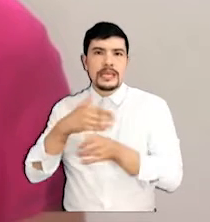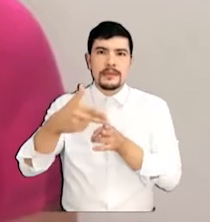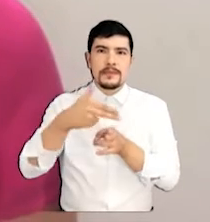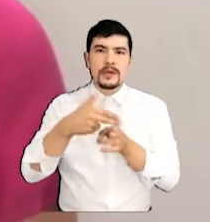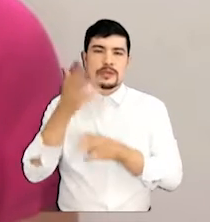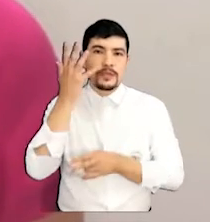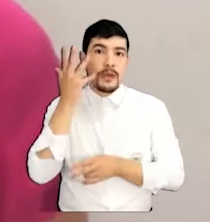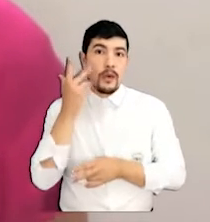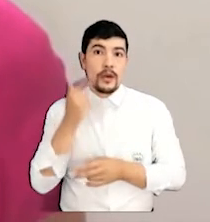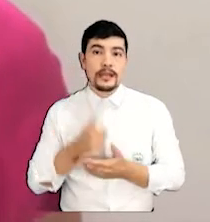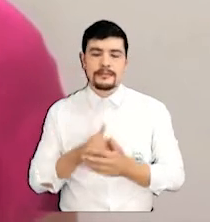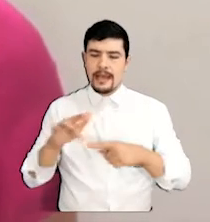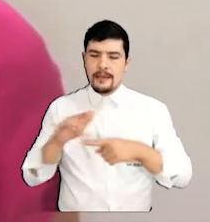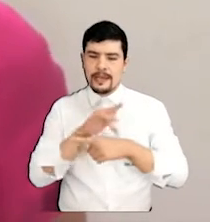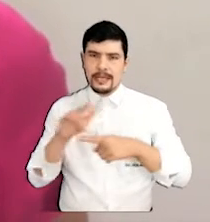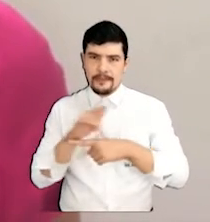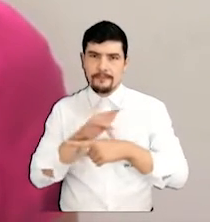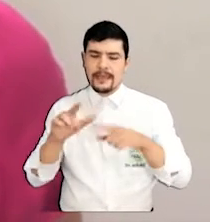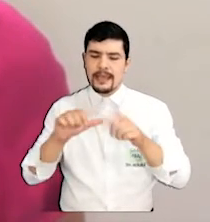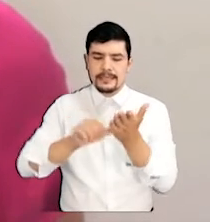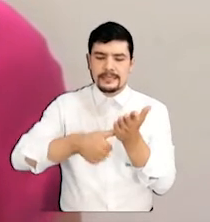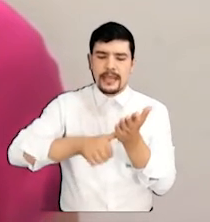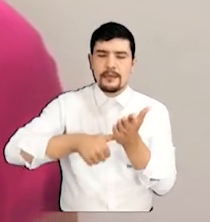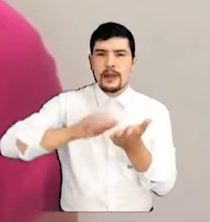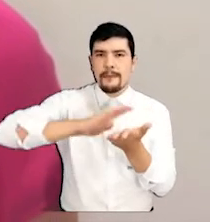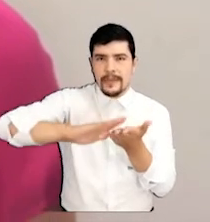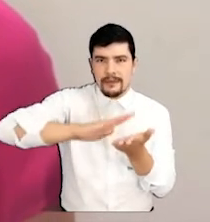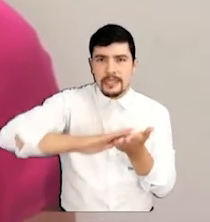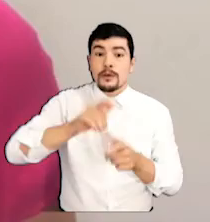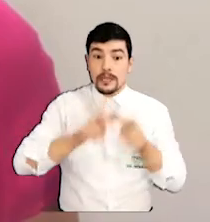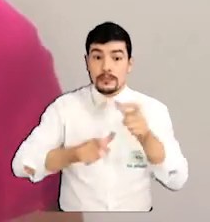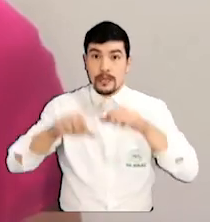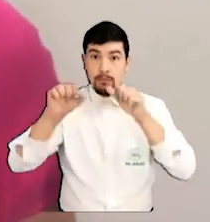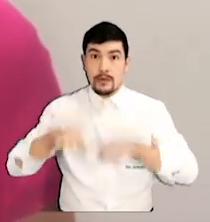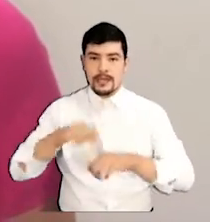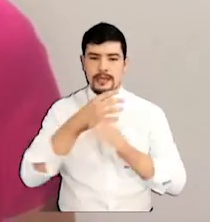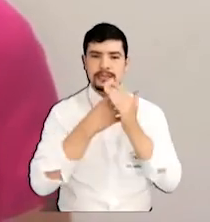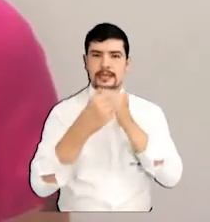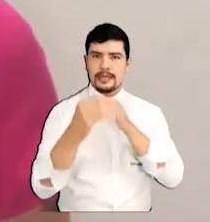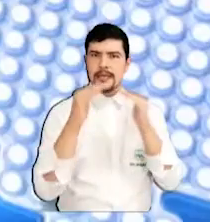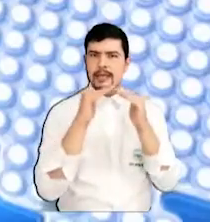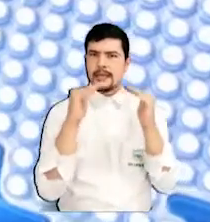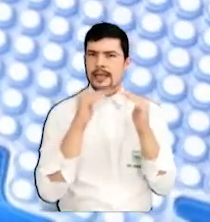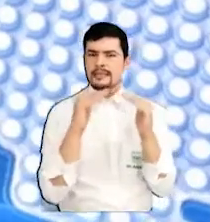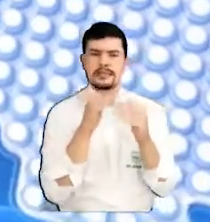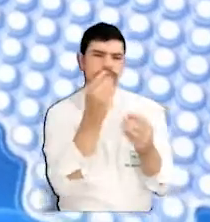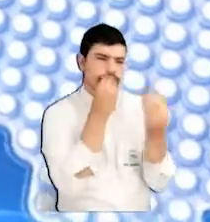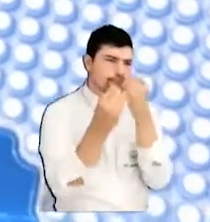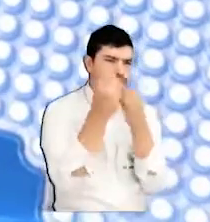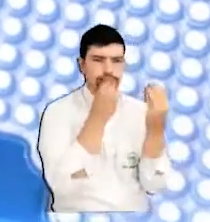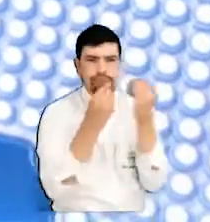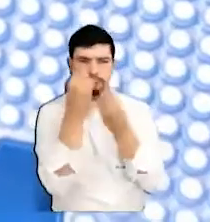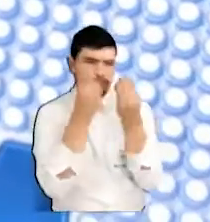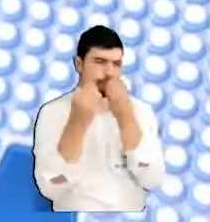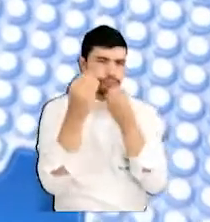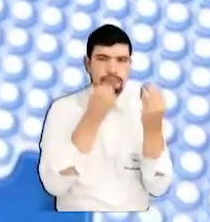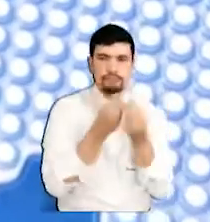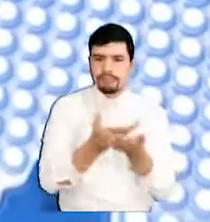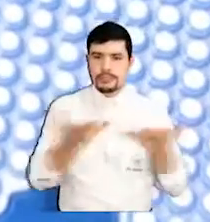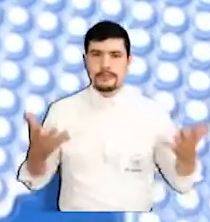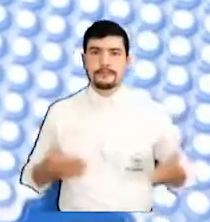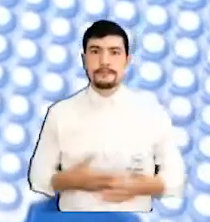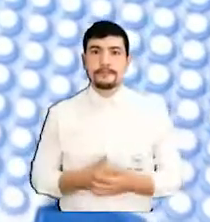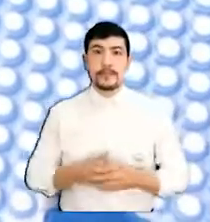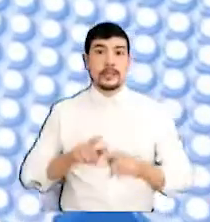familiar. Sin embargo, en otros municipios del área metropolitana como Los Patios, la medida ya es un hecho. El mandatario